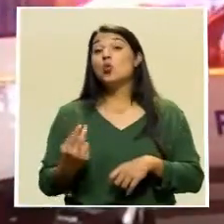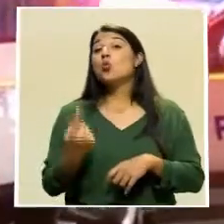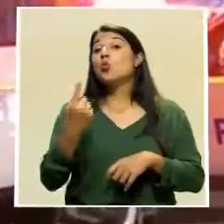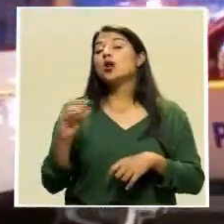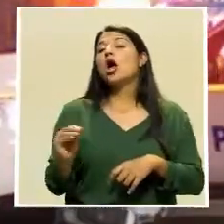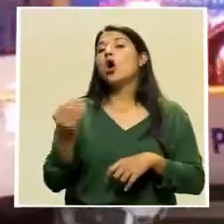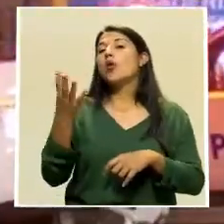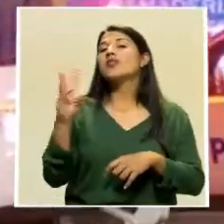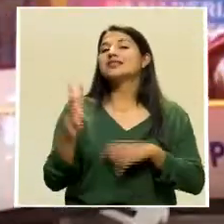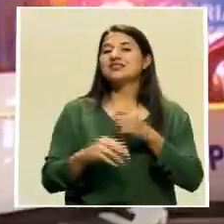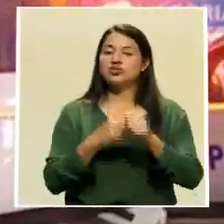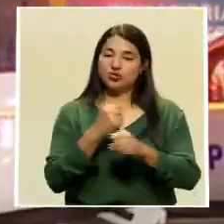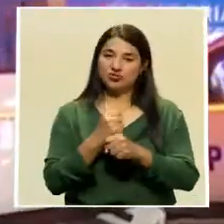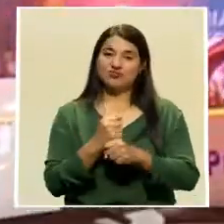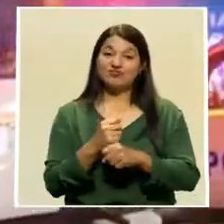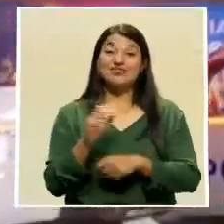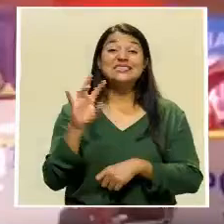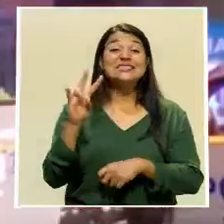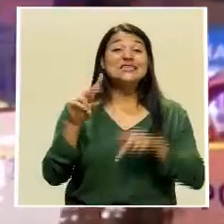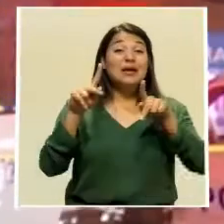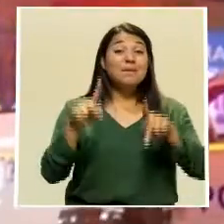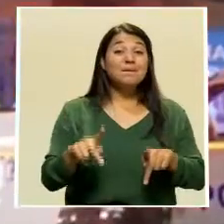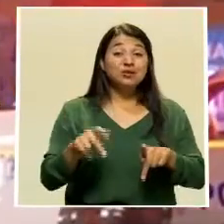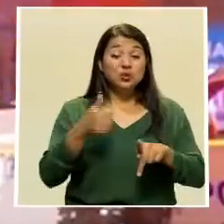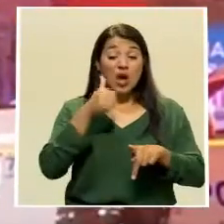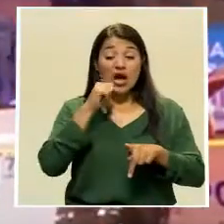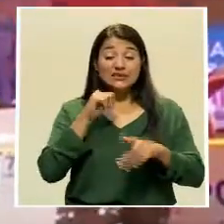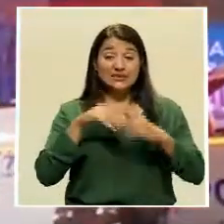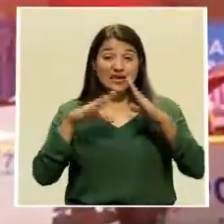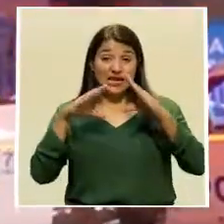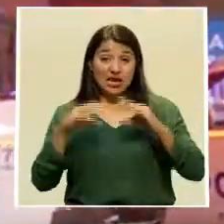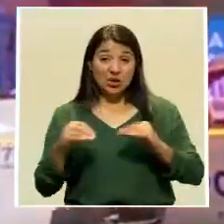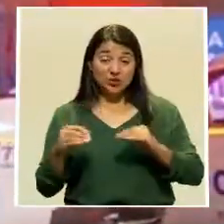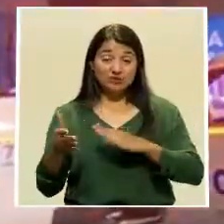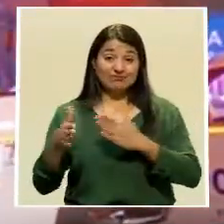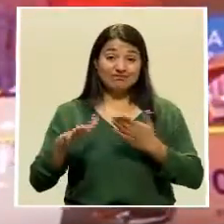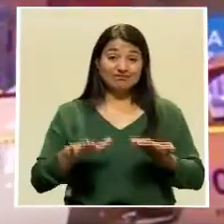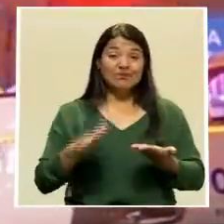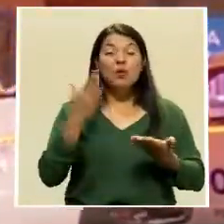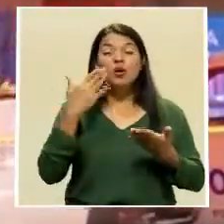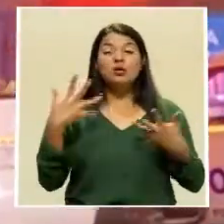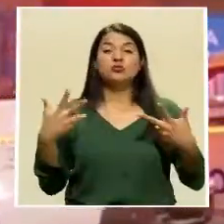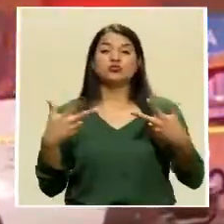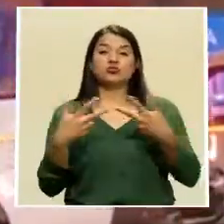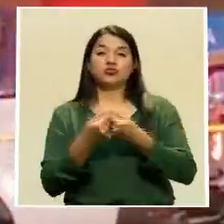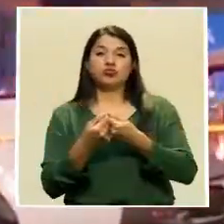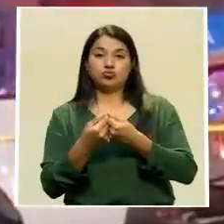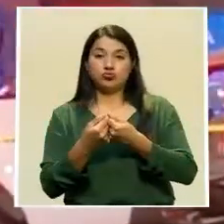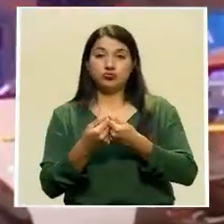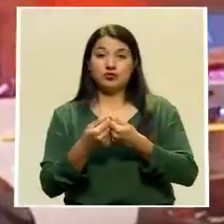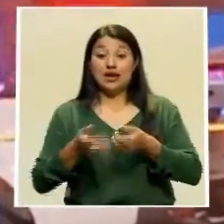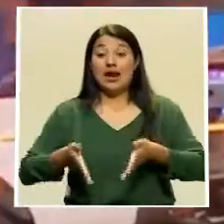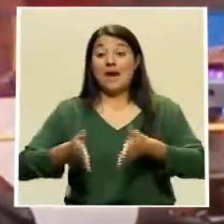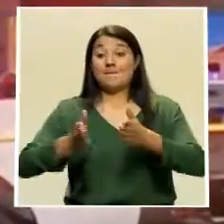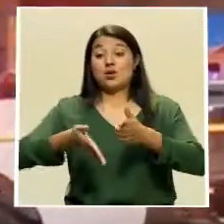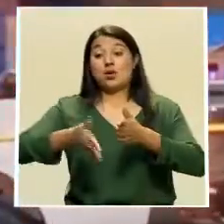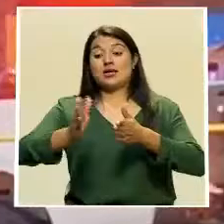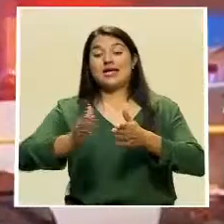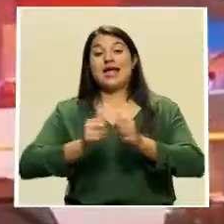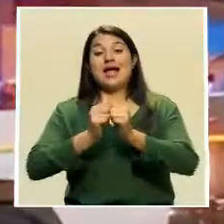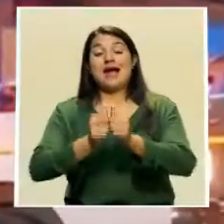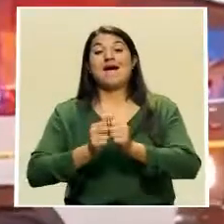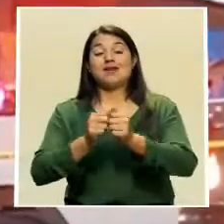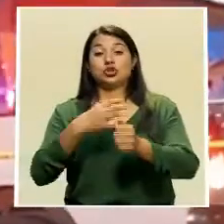personas que perdieron la vida tras el accidente ocurrido la noche de este miércoles en la carretera principal hacia Caballo Blanco, en